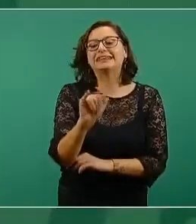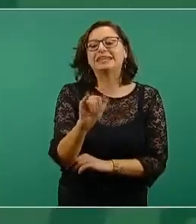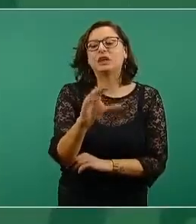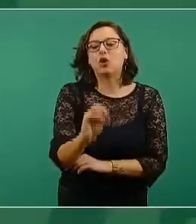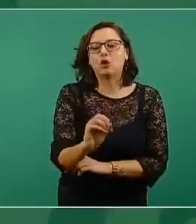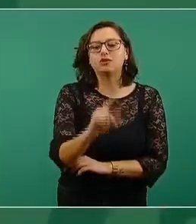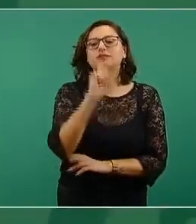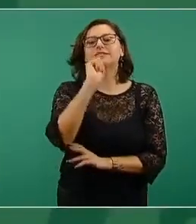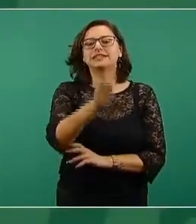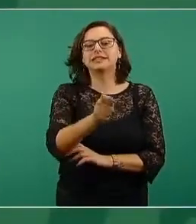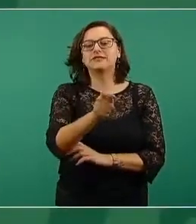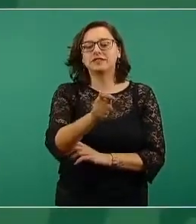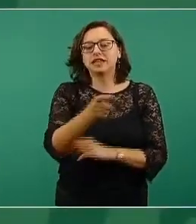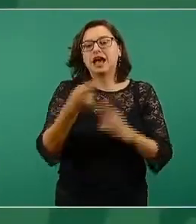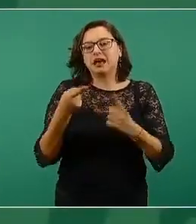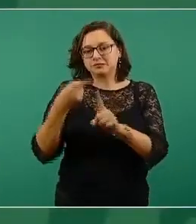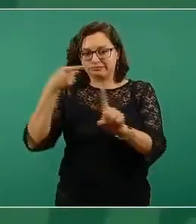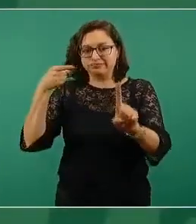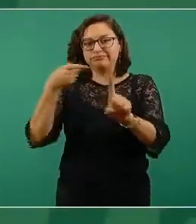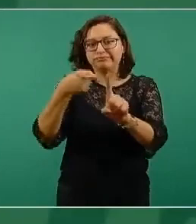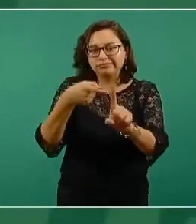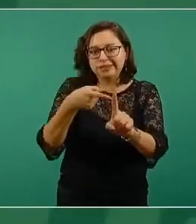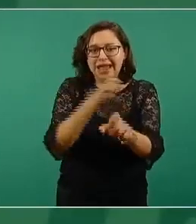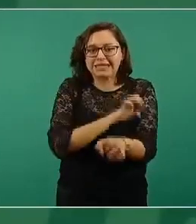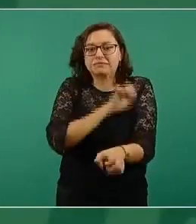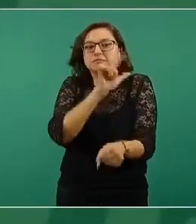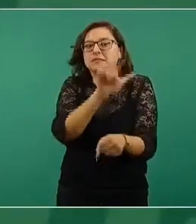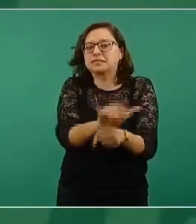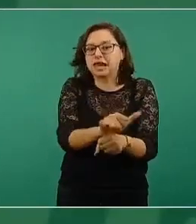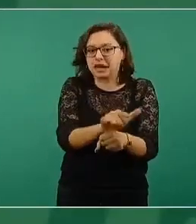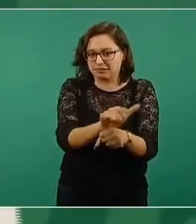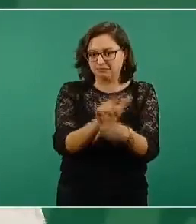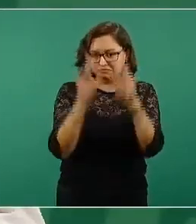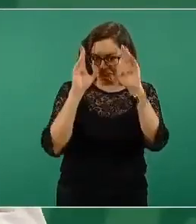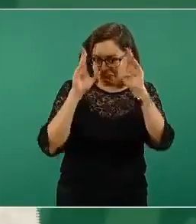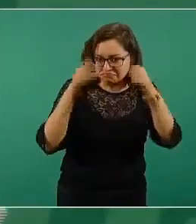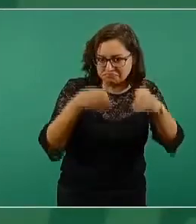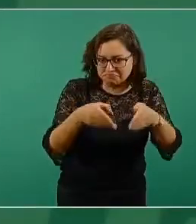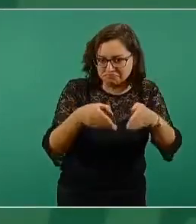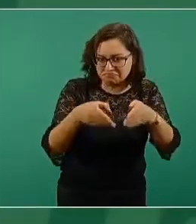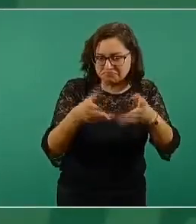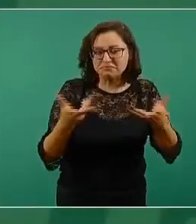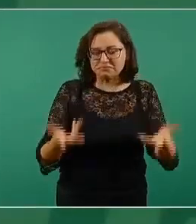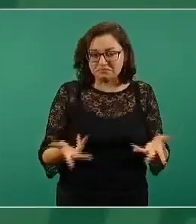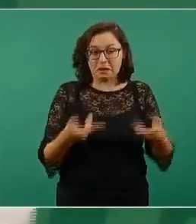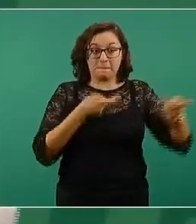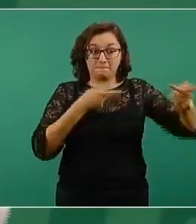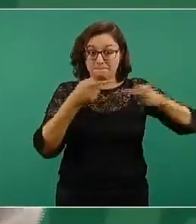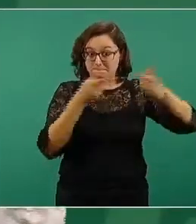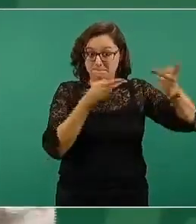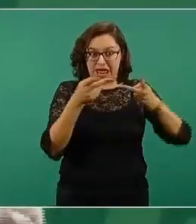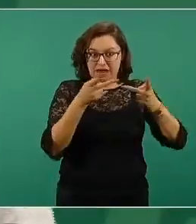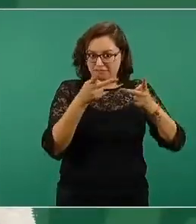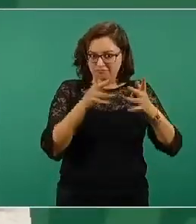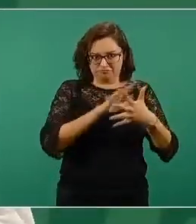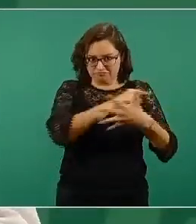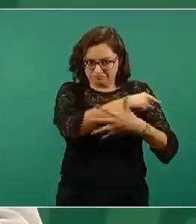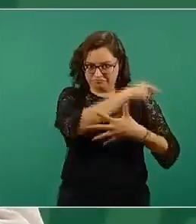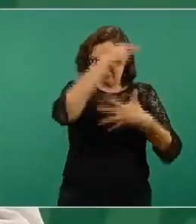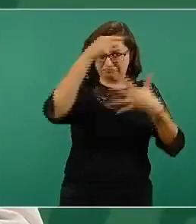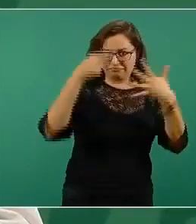corresponde al eje de priorización secundario de la utilización de la vacuna para